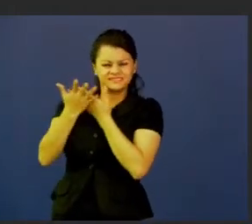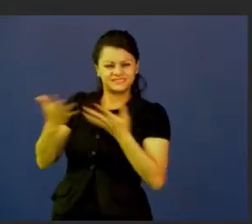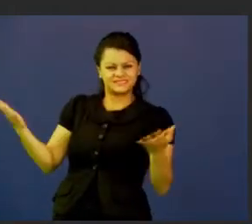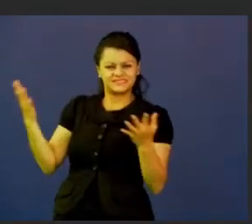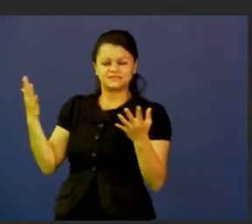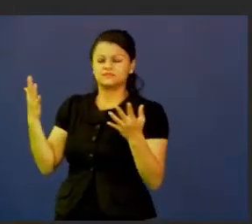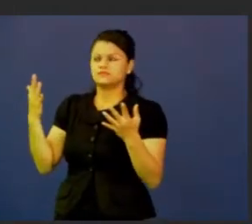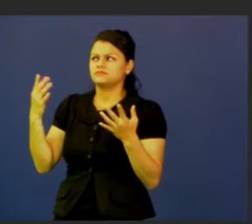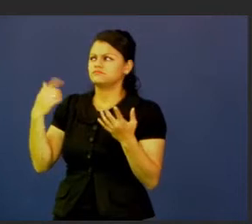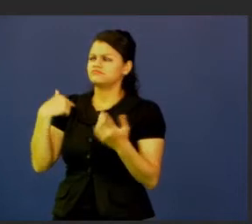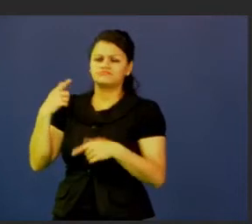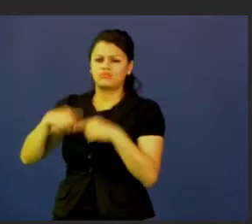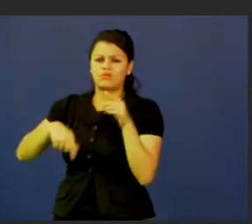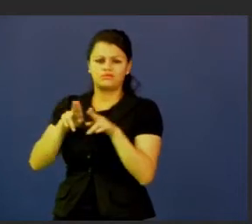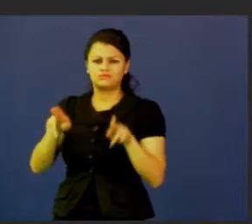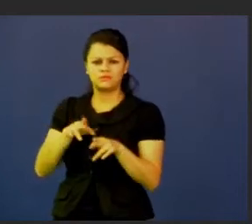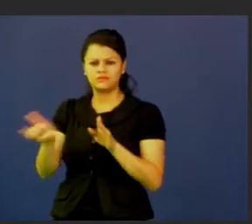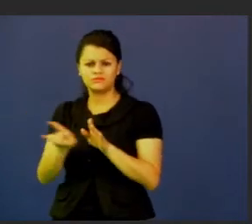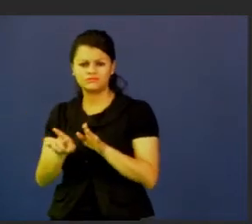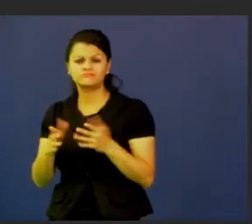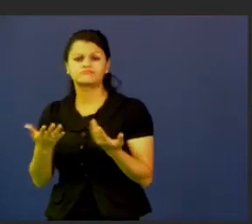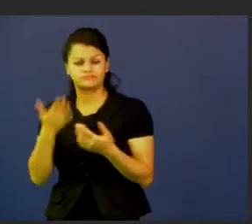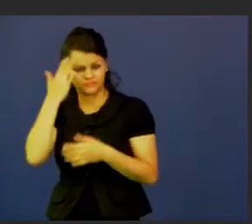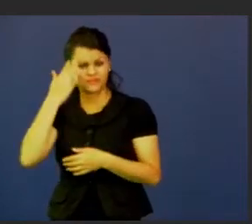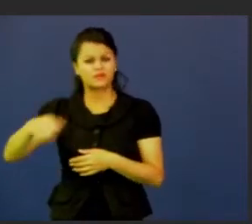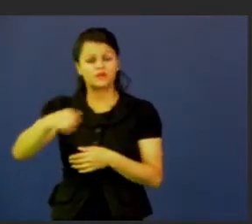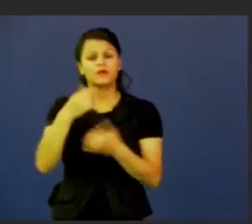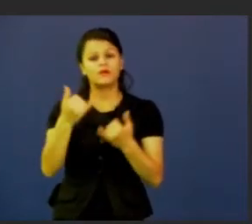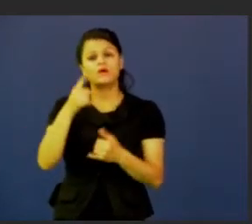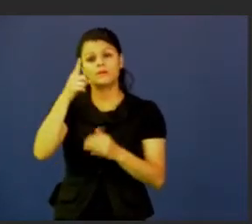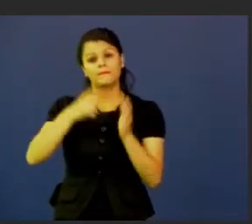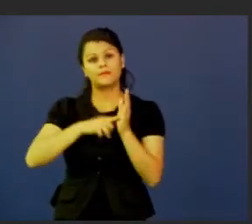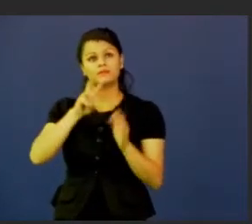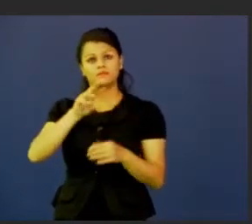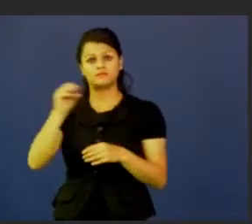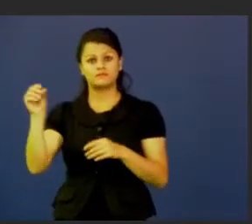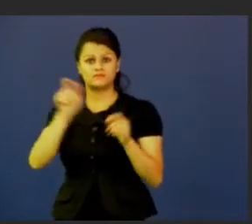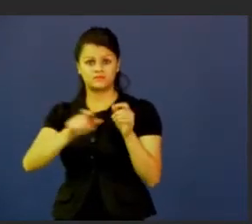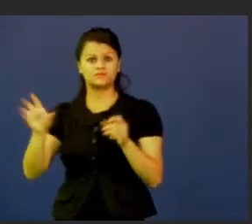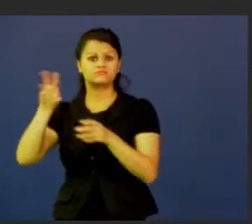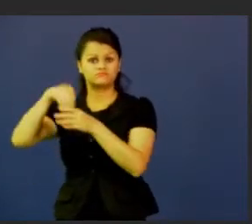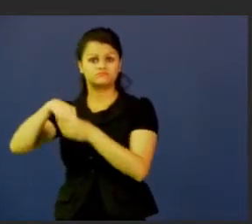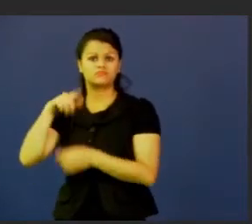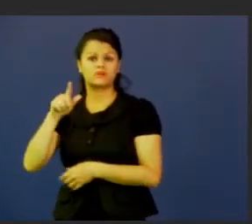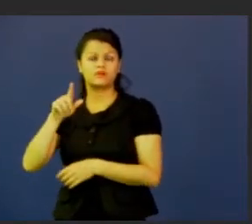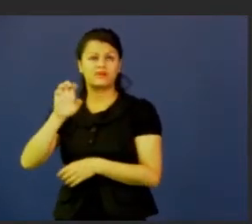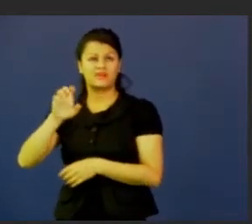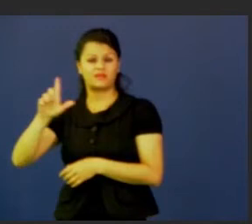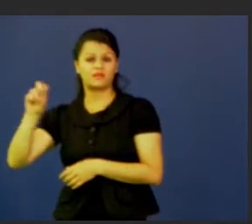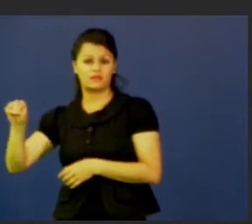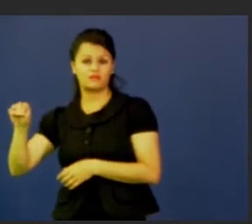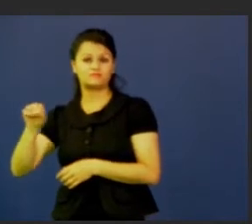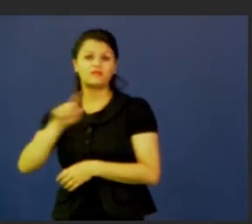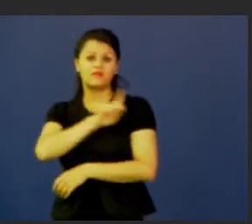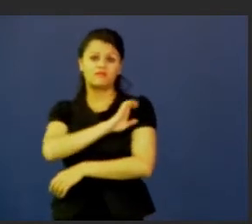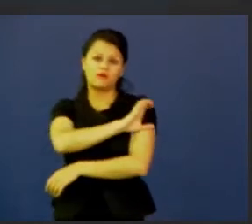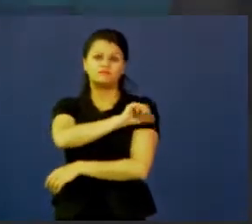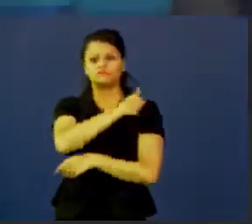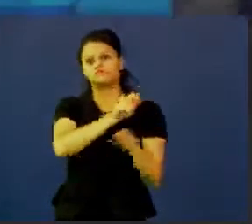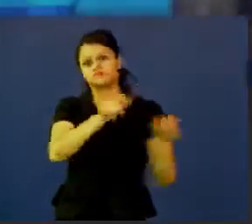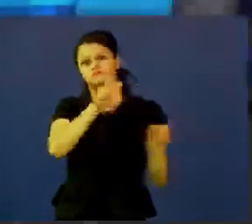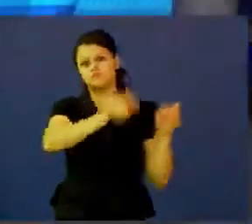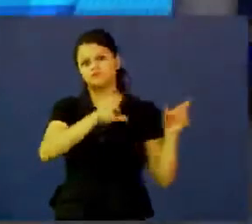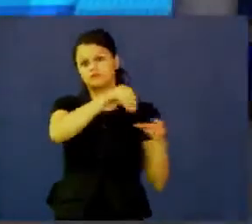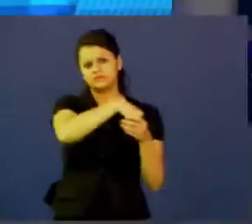FARC, tenemos alrededor de 1.300 personas que hacen parte del ELN, tenemos 8 millones de víctimas del